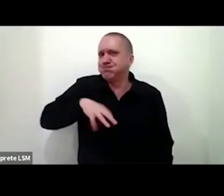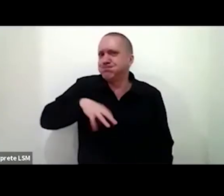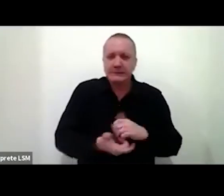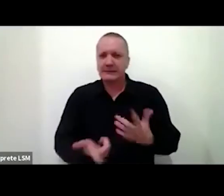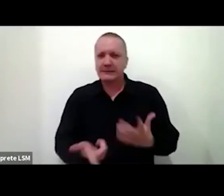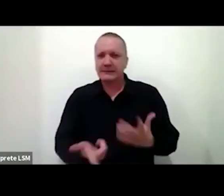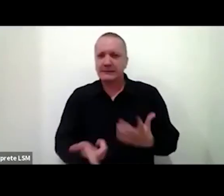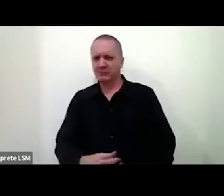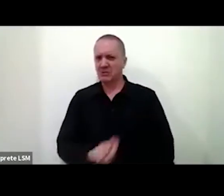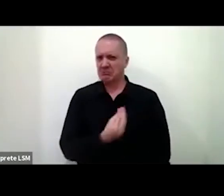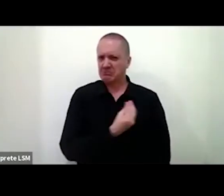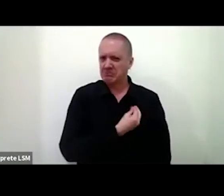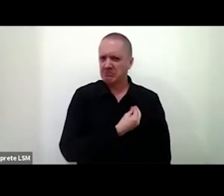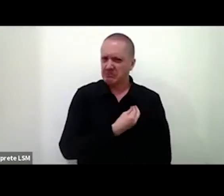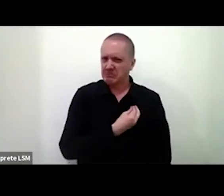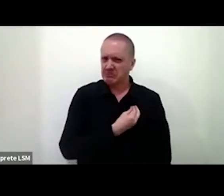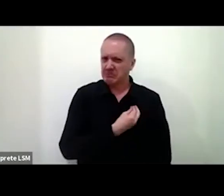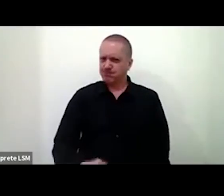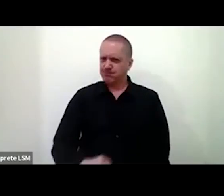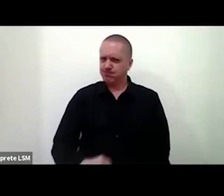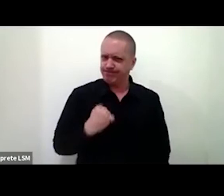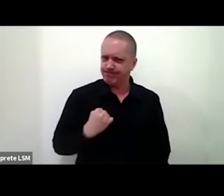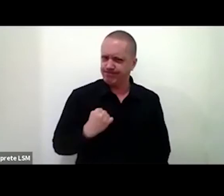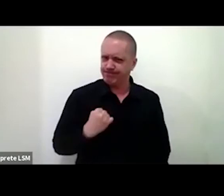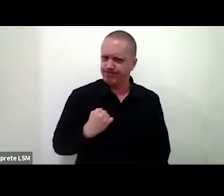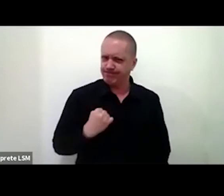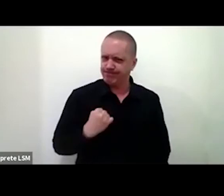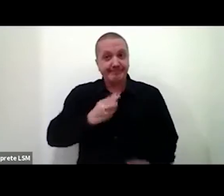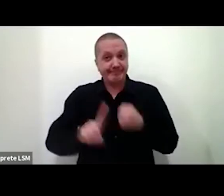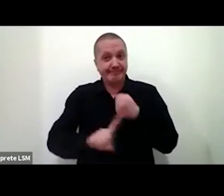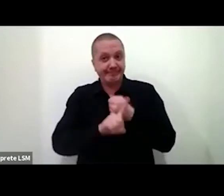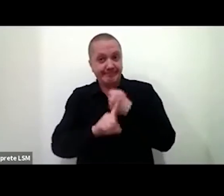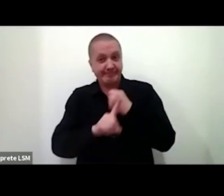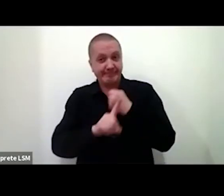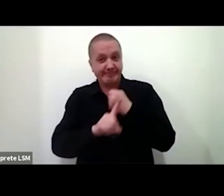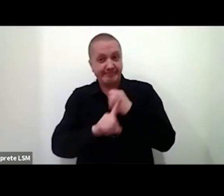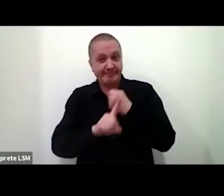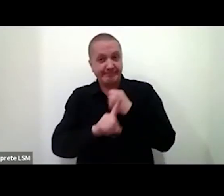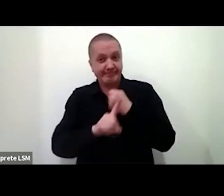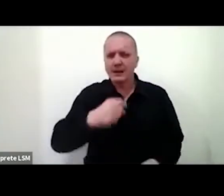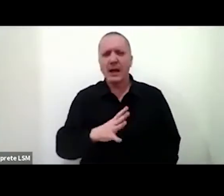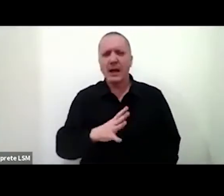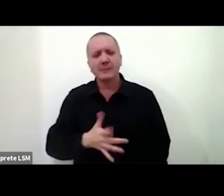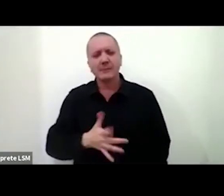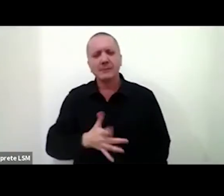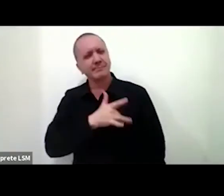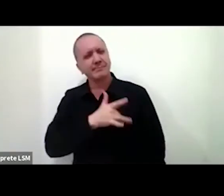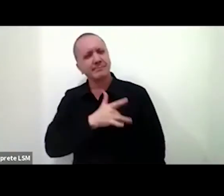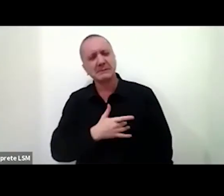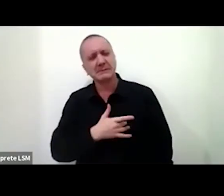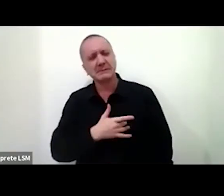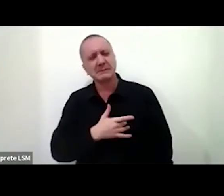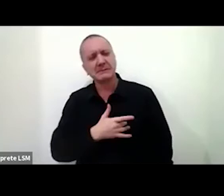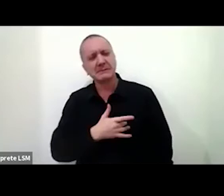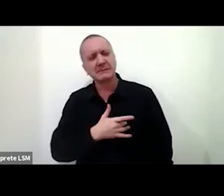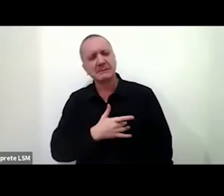ternura, de la empatía, de las redes y del amor. Voy a intentar una enunciación de algunos aspectos